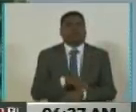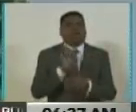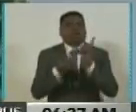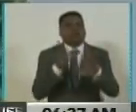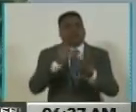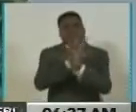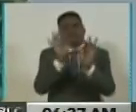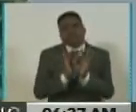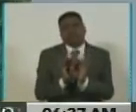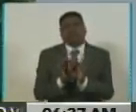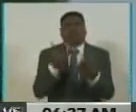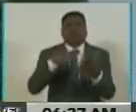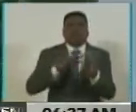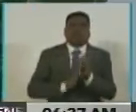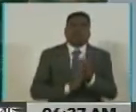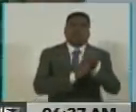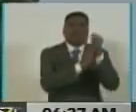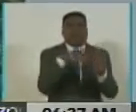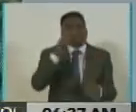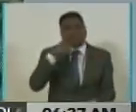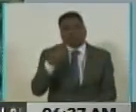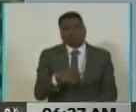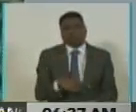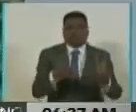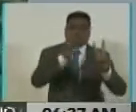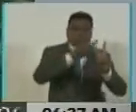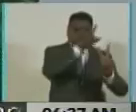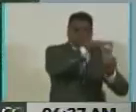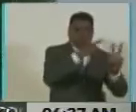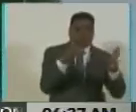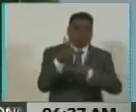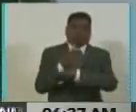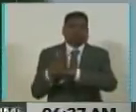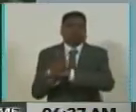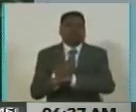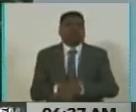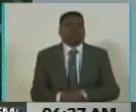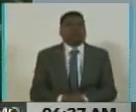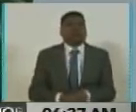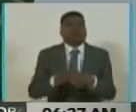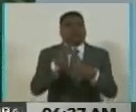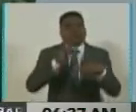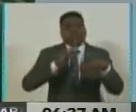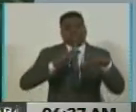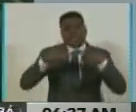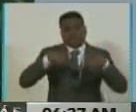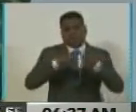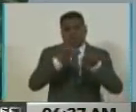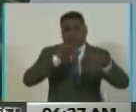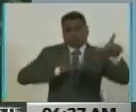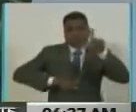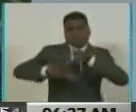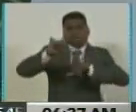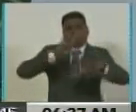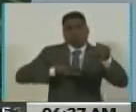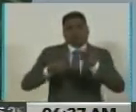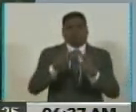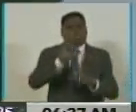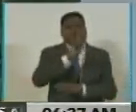haber un rescate del liderazgo político de ambos bandos, conseguir un lenguaje que de nuevo te compenetres con el